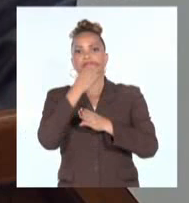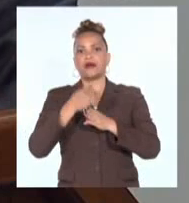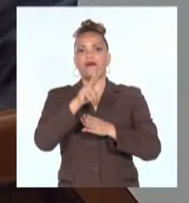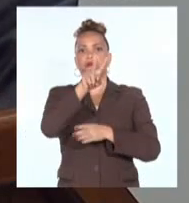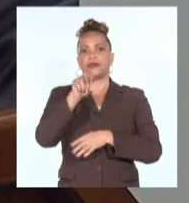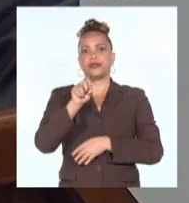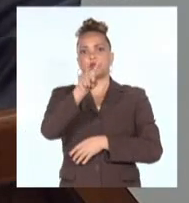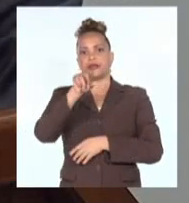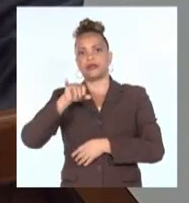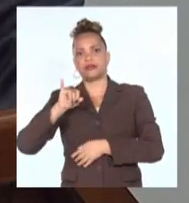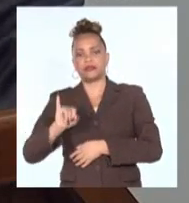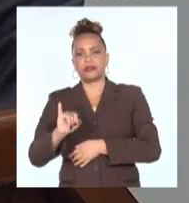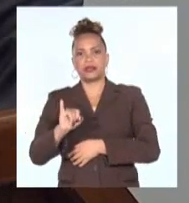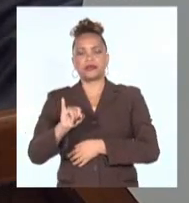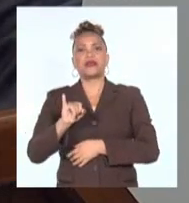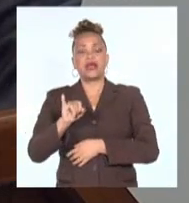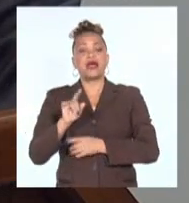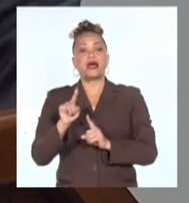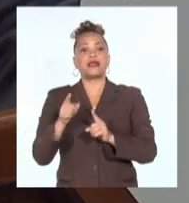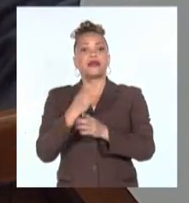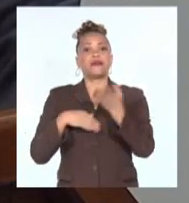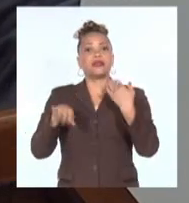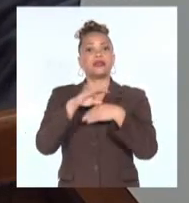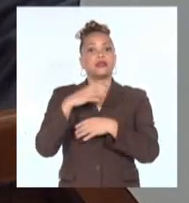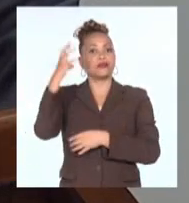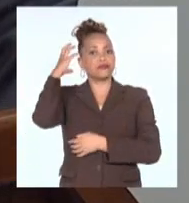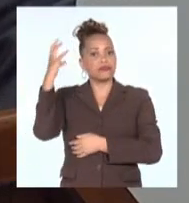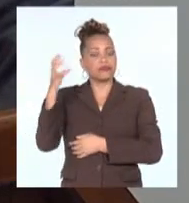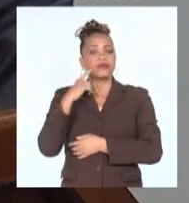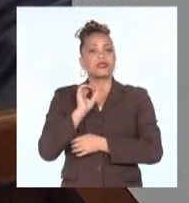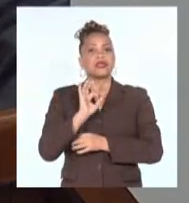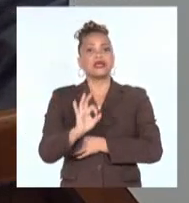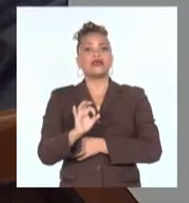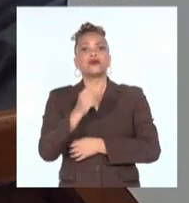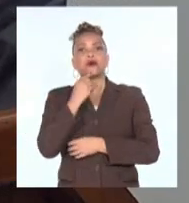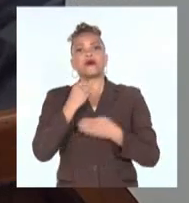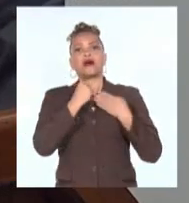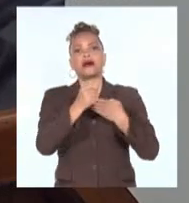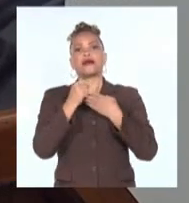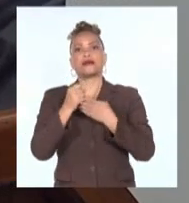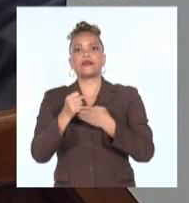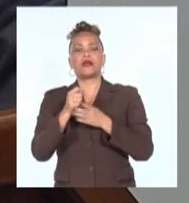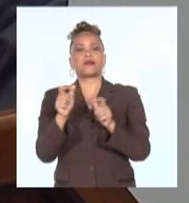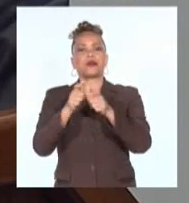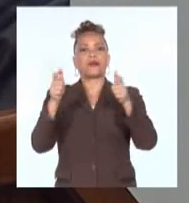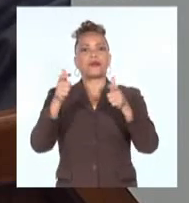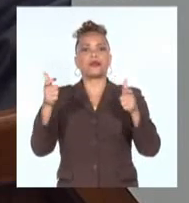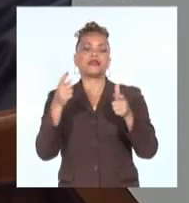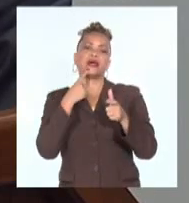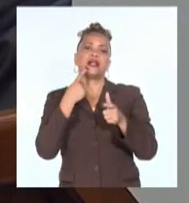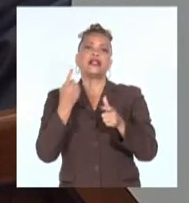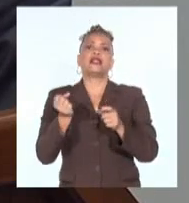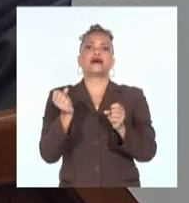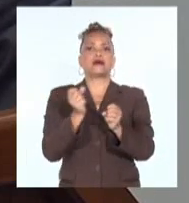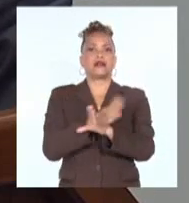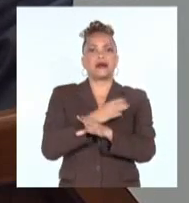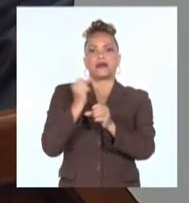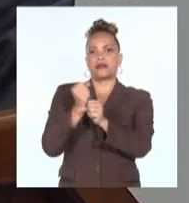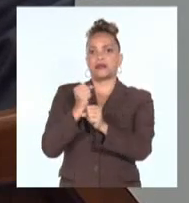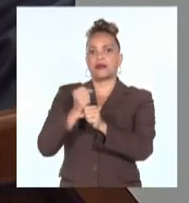con la corresponsabilidad de los ministerios de Estado, lo cual ha permitido aumentar la transparencia y la rendición de